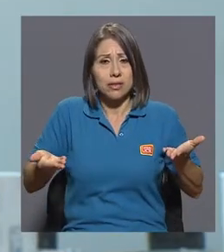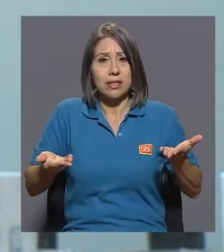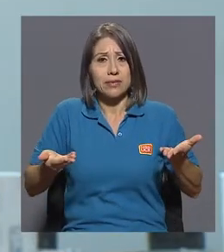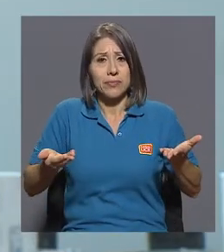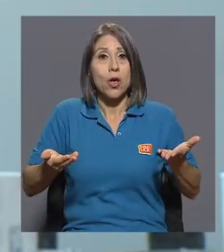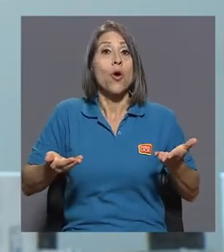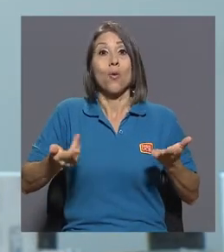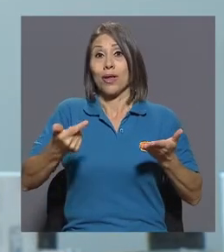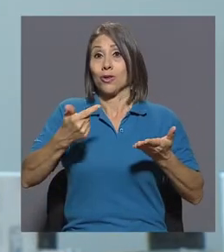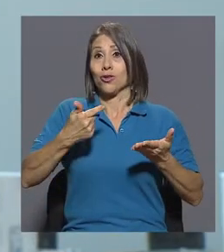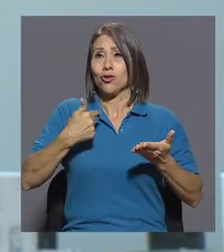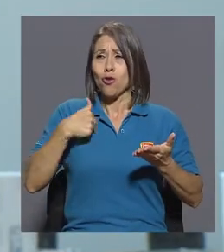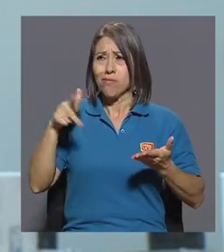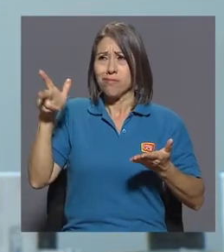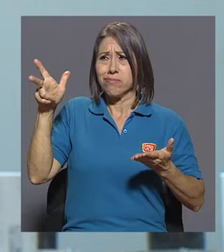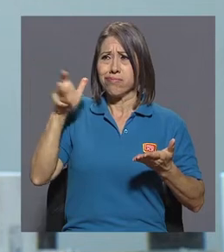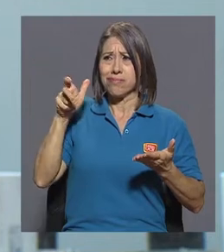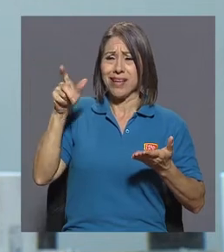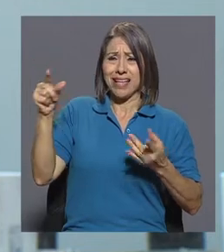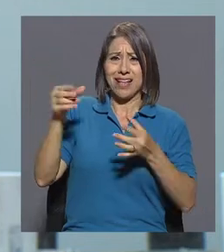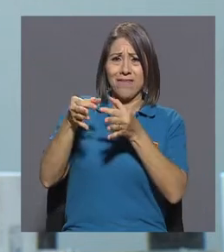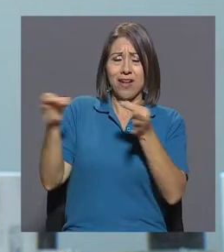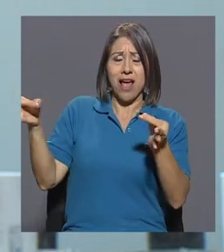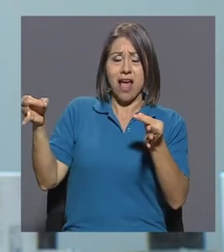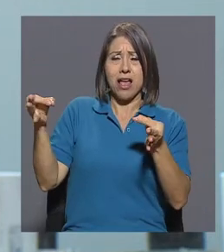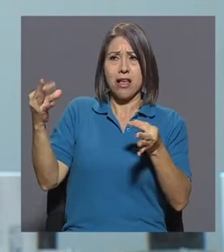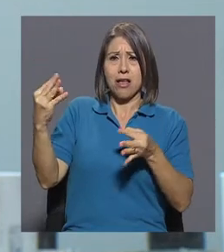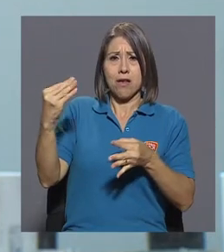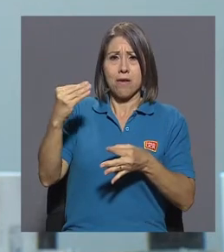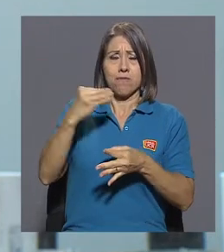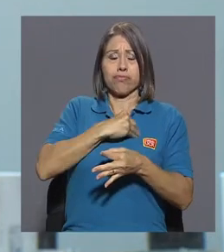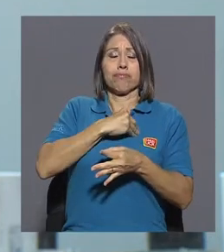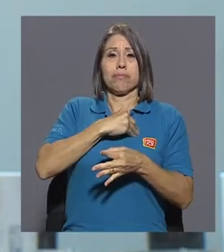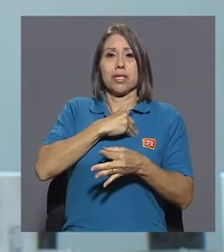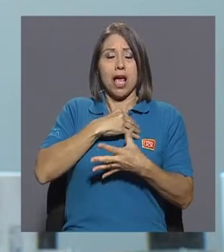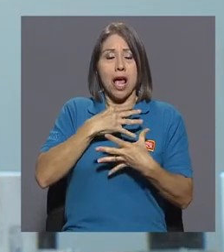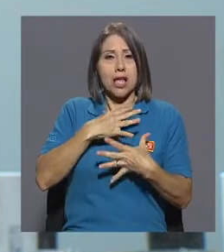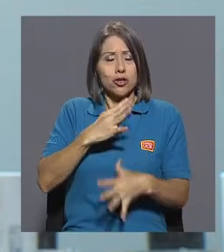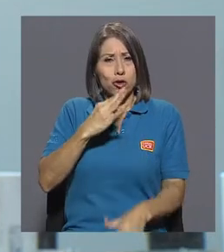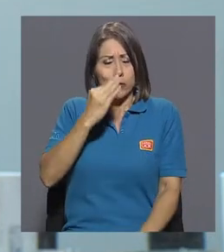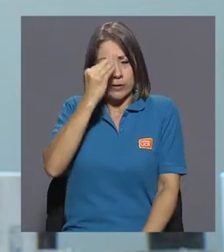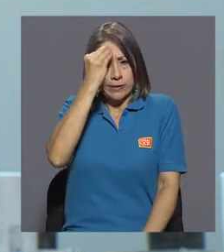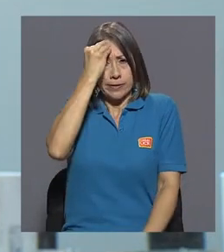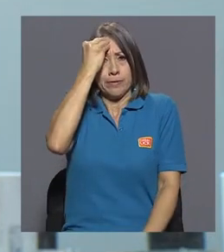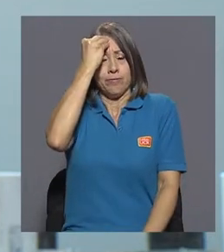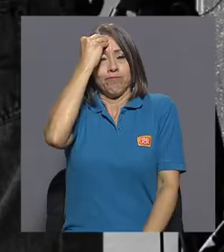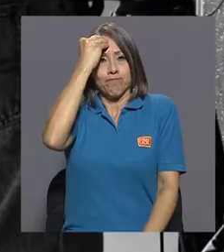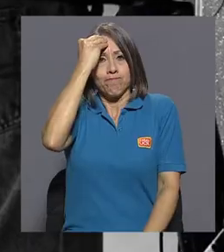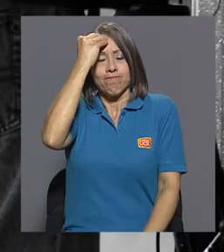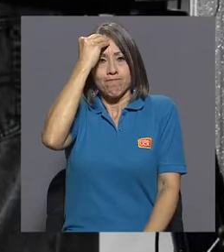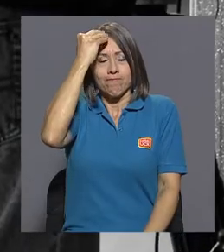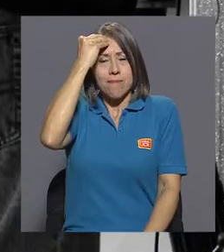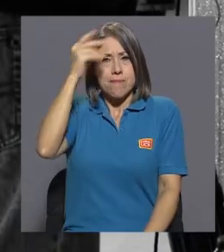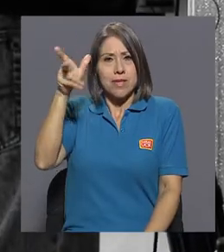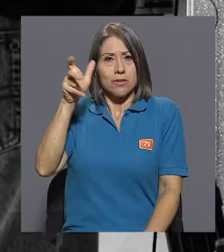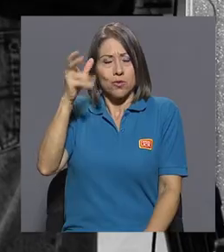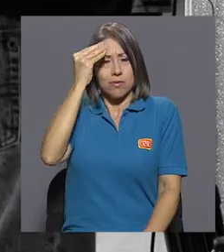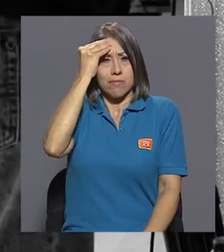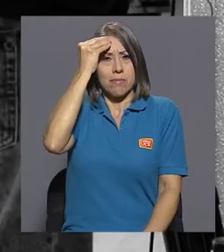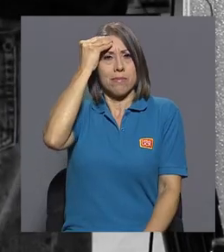esas palabras realmente me llegaron así como un 220. Se me clavaron en el cerebro y eso se convirtió